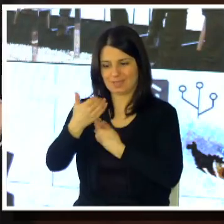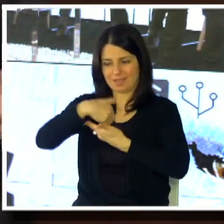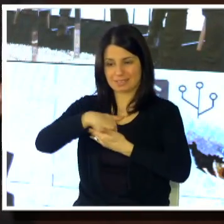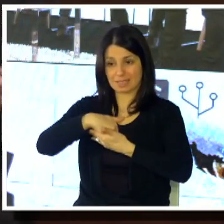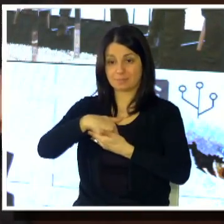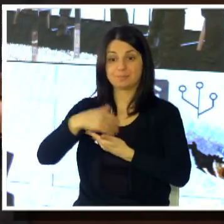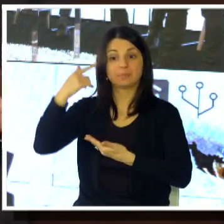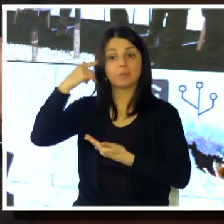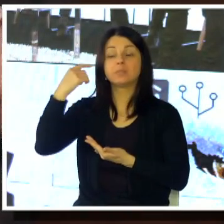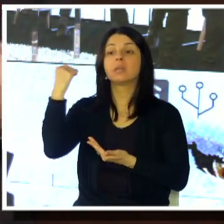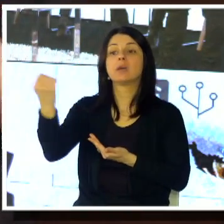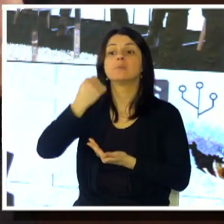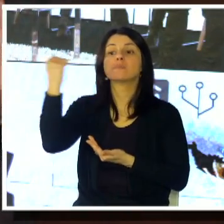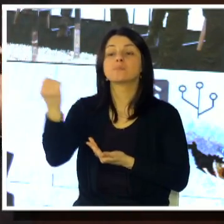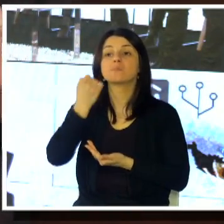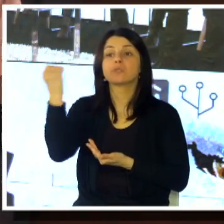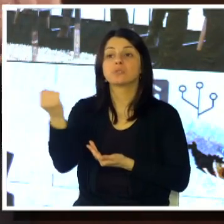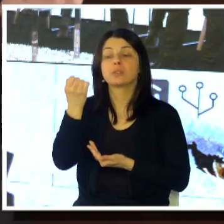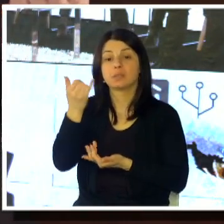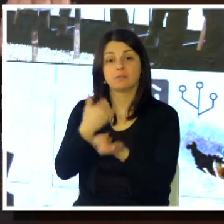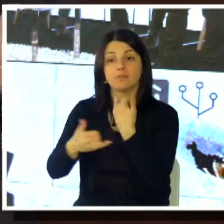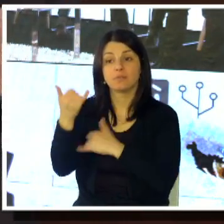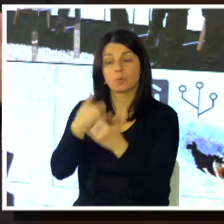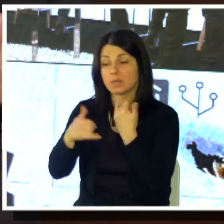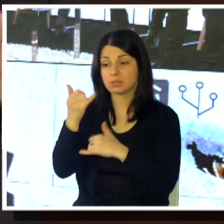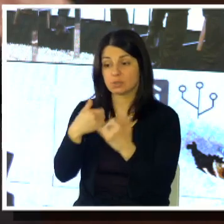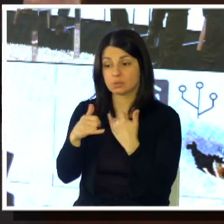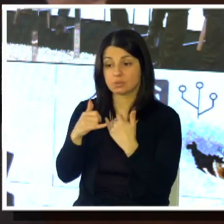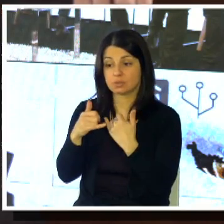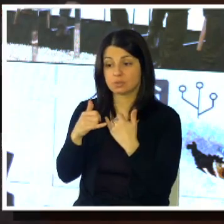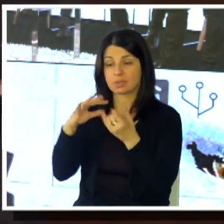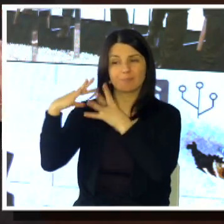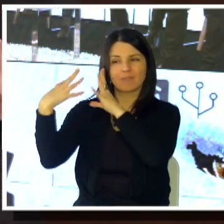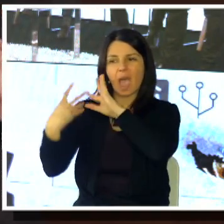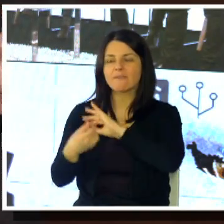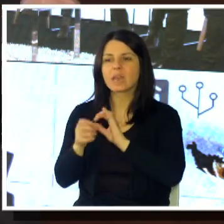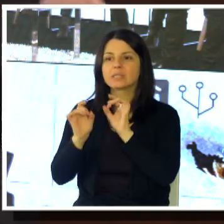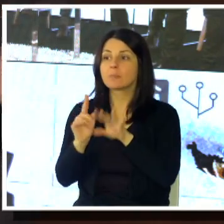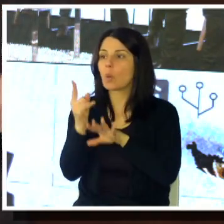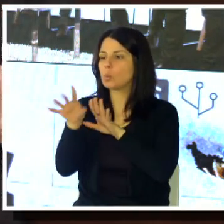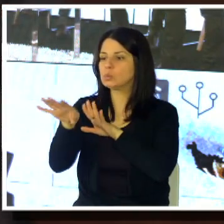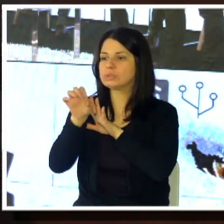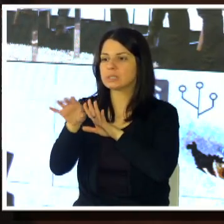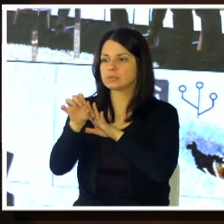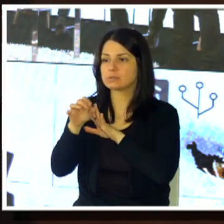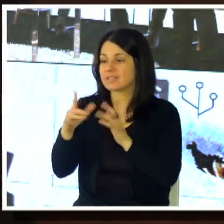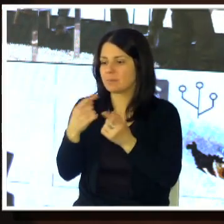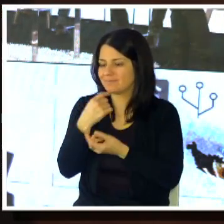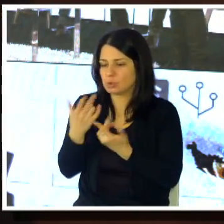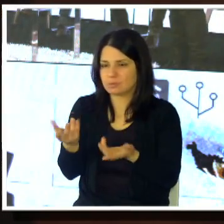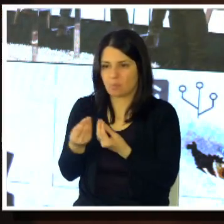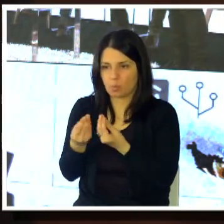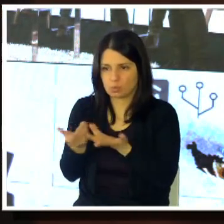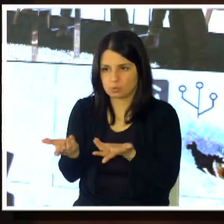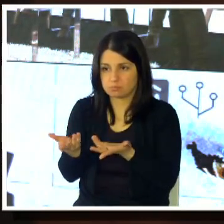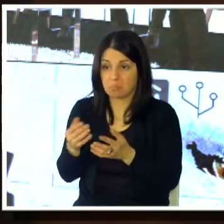Lo importante aquí es que la información abstracta de un solo sensor quizá no nos diga mucha cosa. Por ejemplo, nosotros